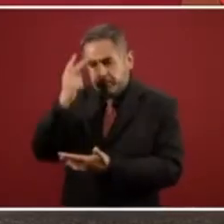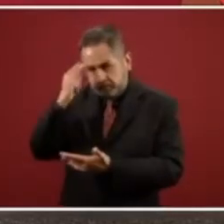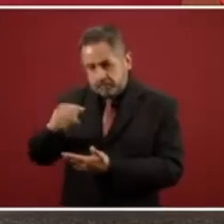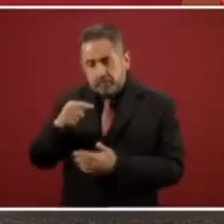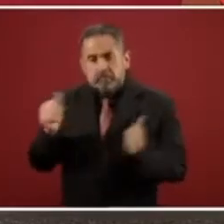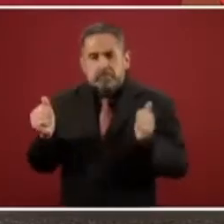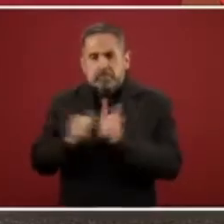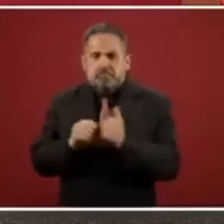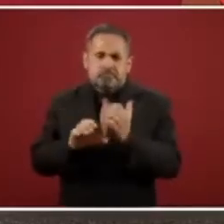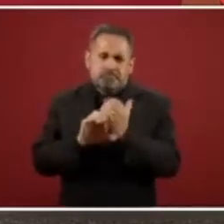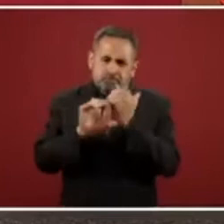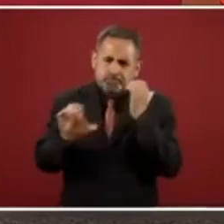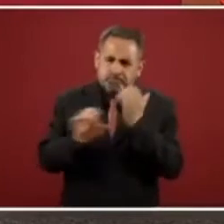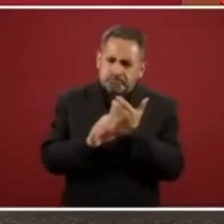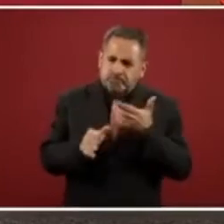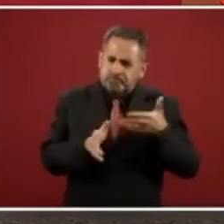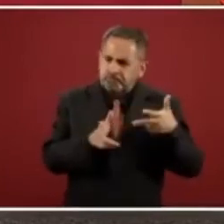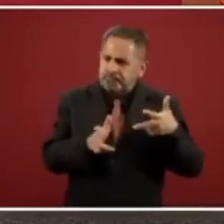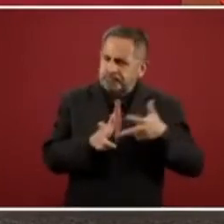vienen convoyes,